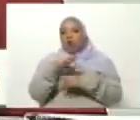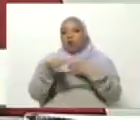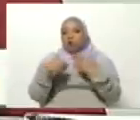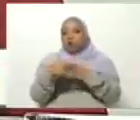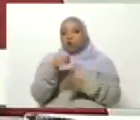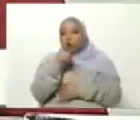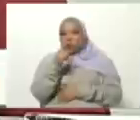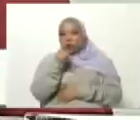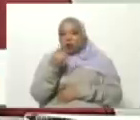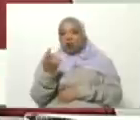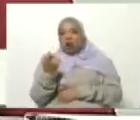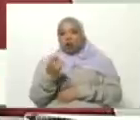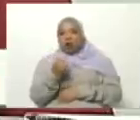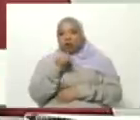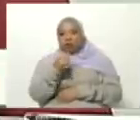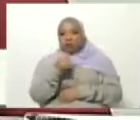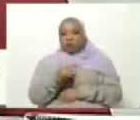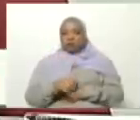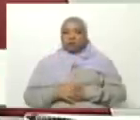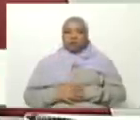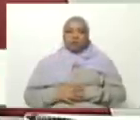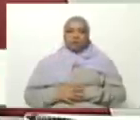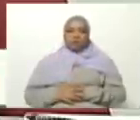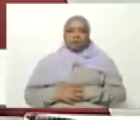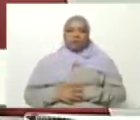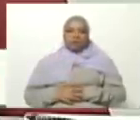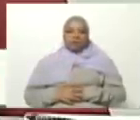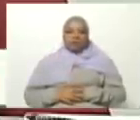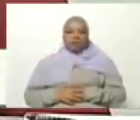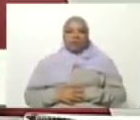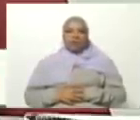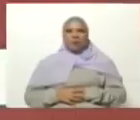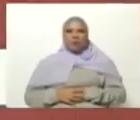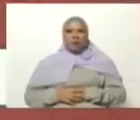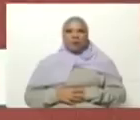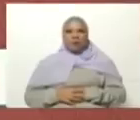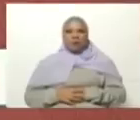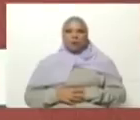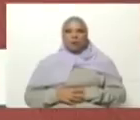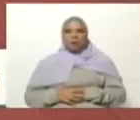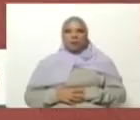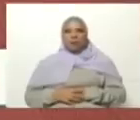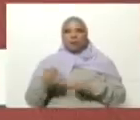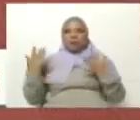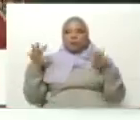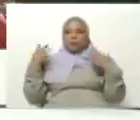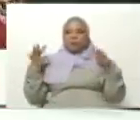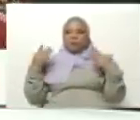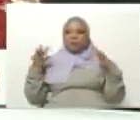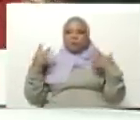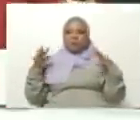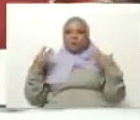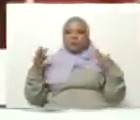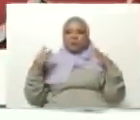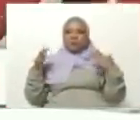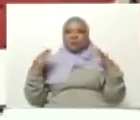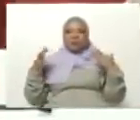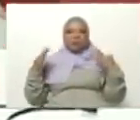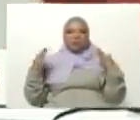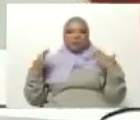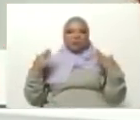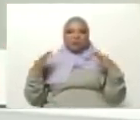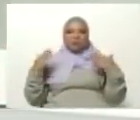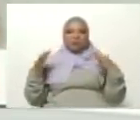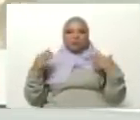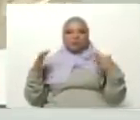puedan conseguir, y felicitamos a Jorge y todo el equipo que fue para allá, porque lograron que se firmara lo que la